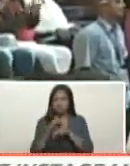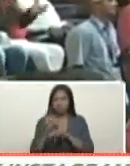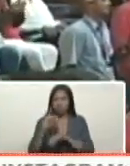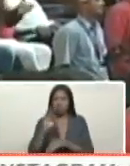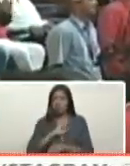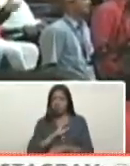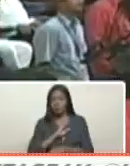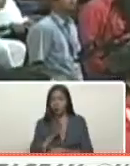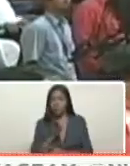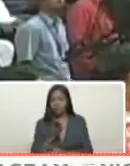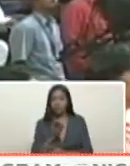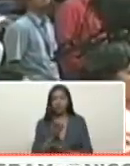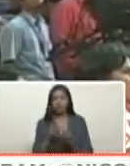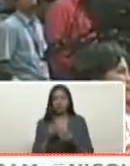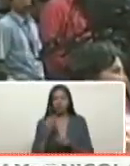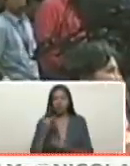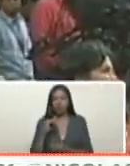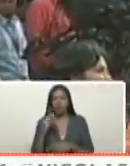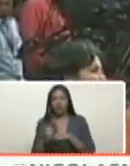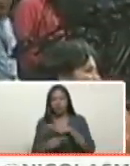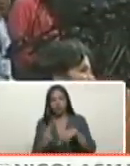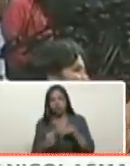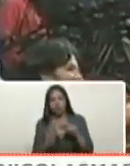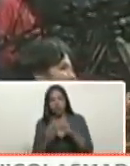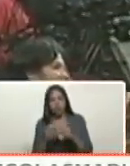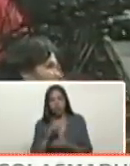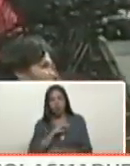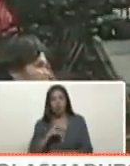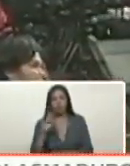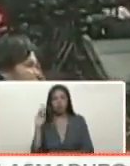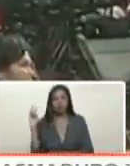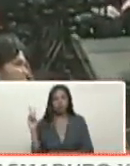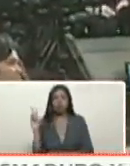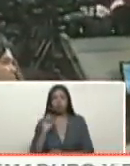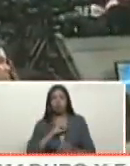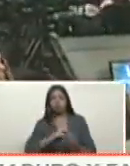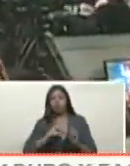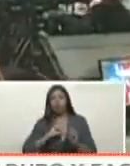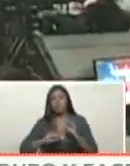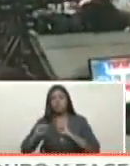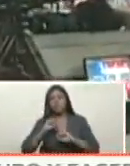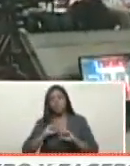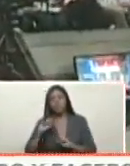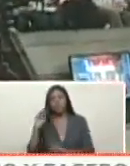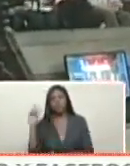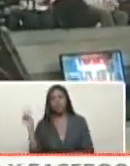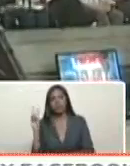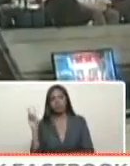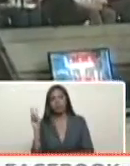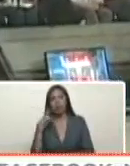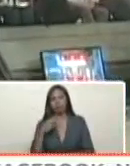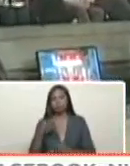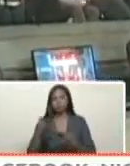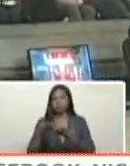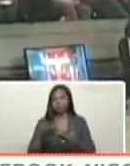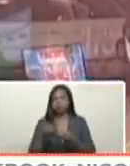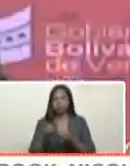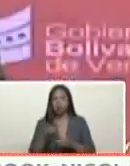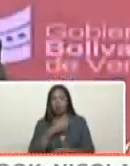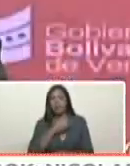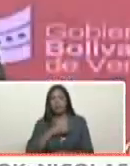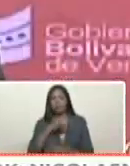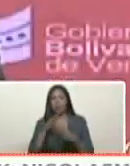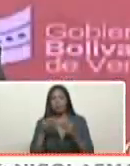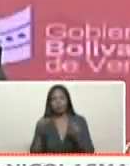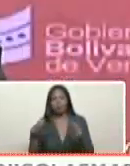pueblo tiene revolución y tiene el movimiento Somos Venezuela como su brazo extensor de las misiones y